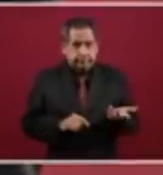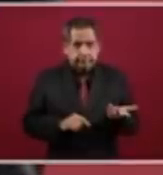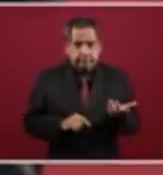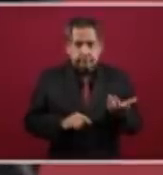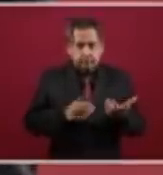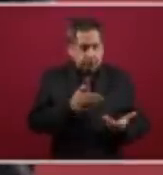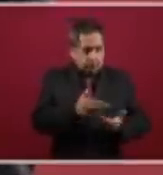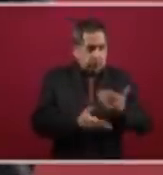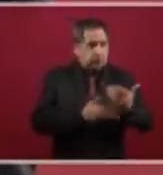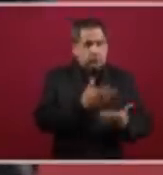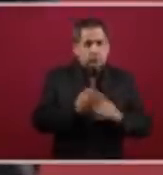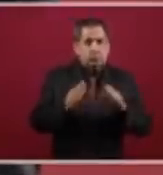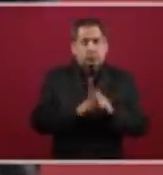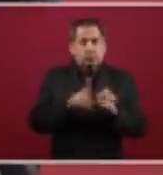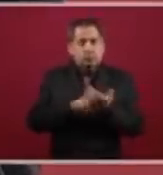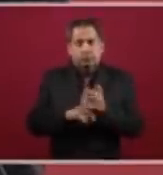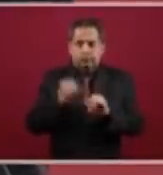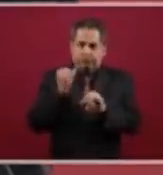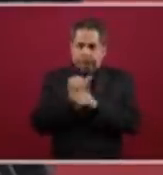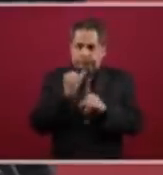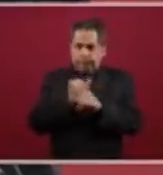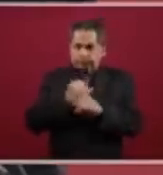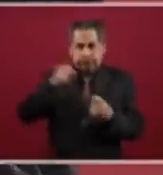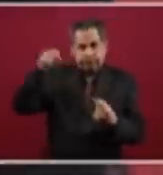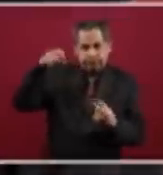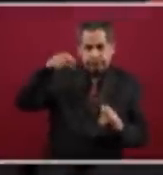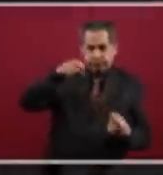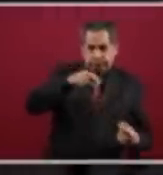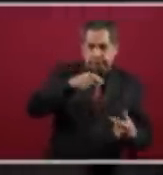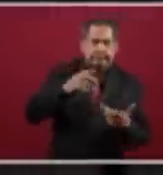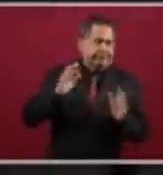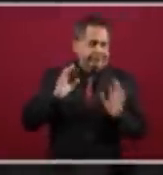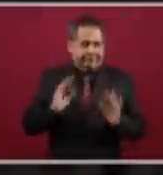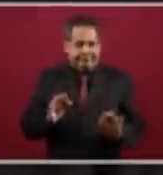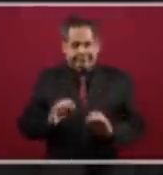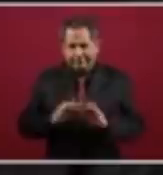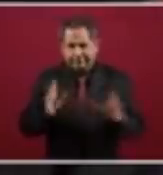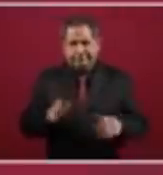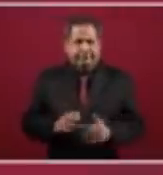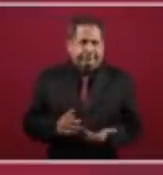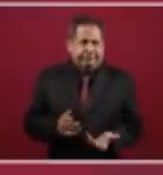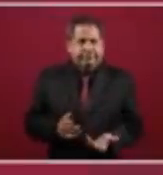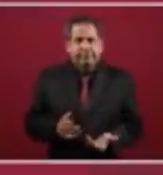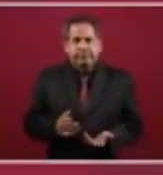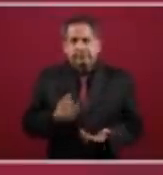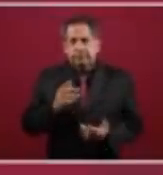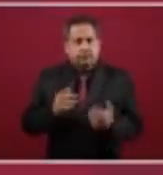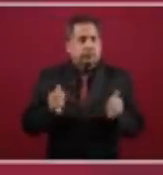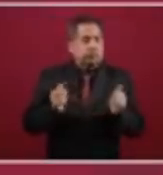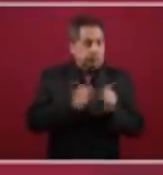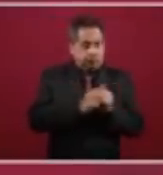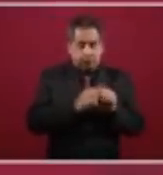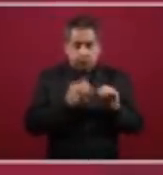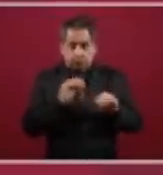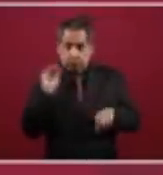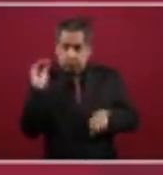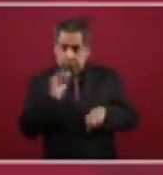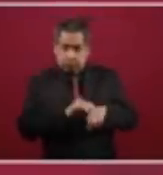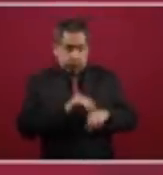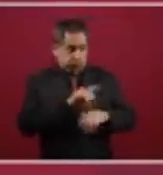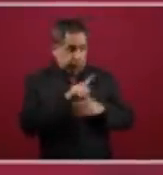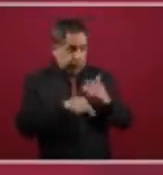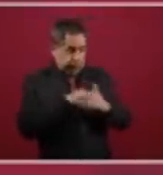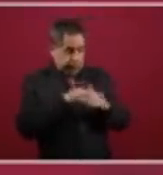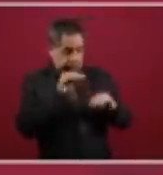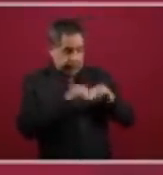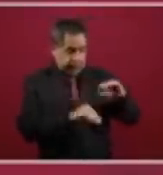el servicio, desde luego, de internet, porque esto va a la par con